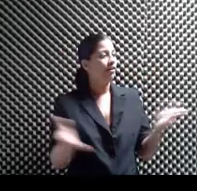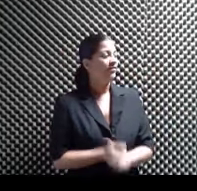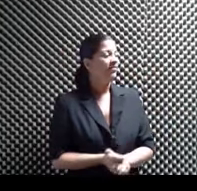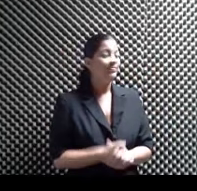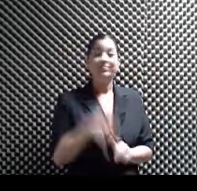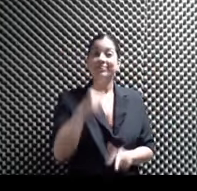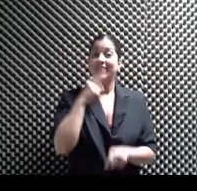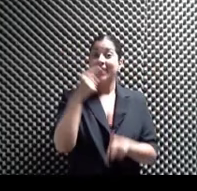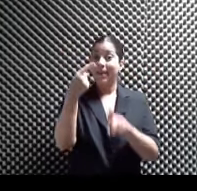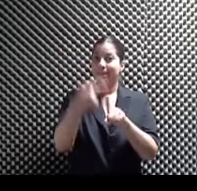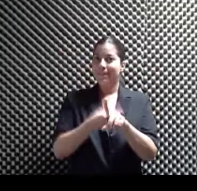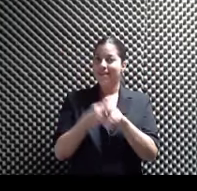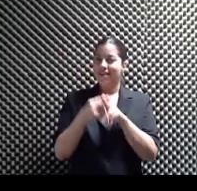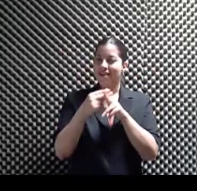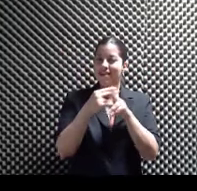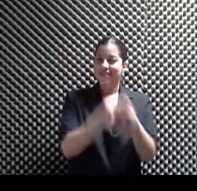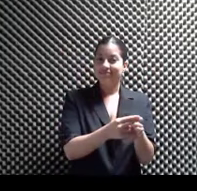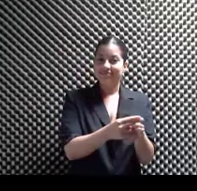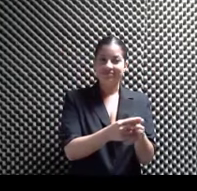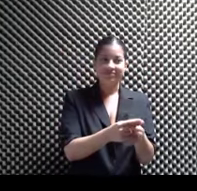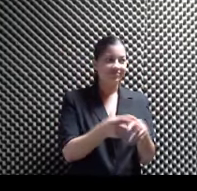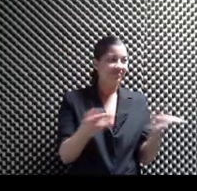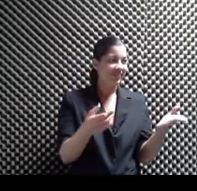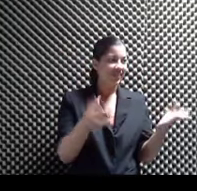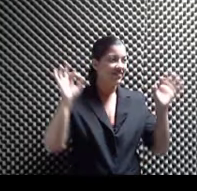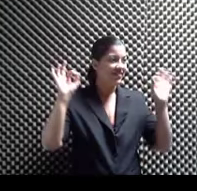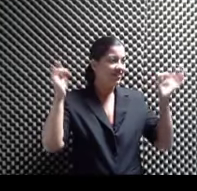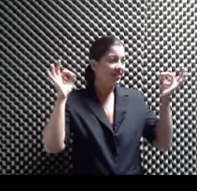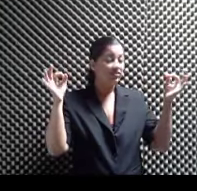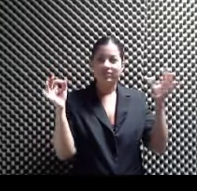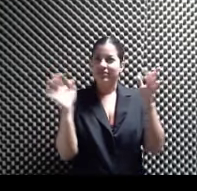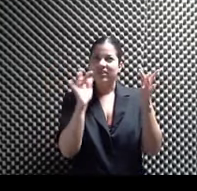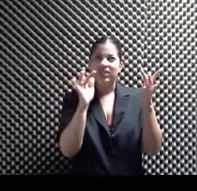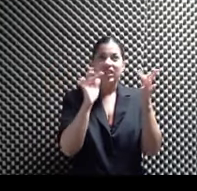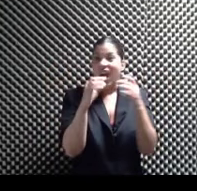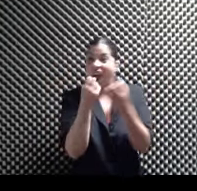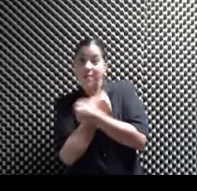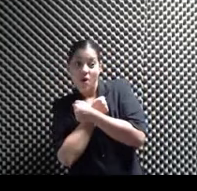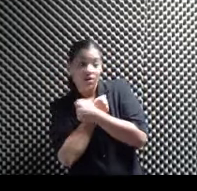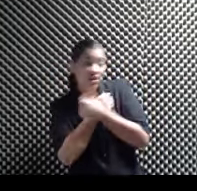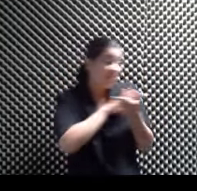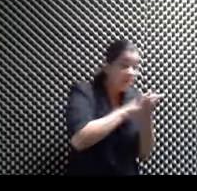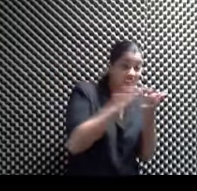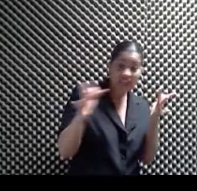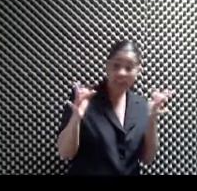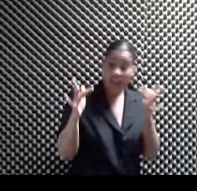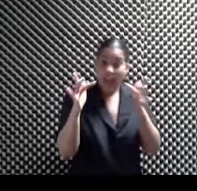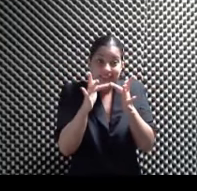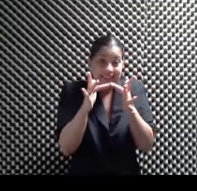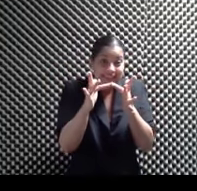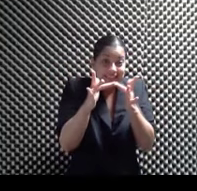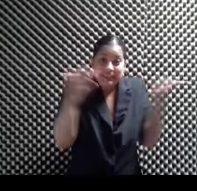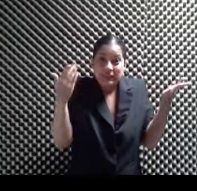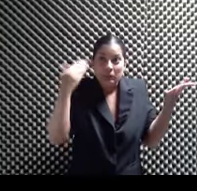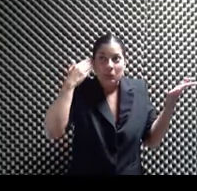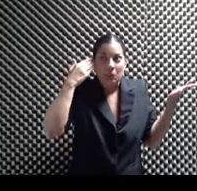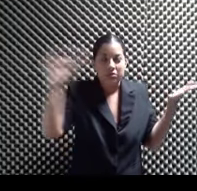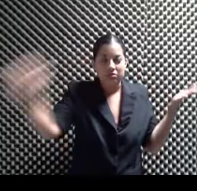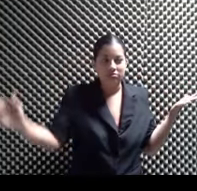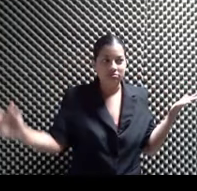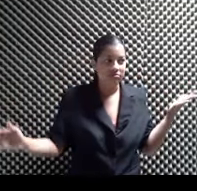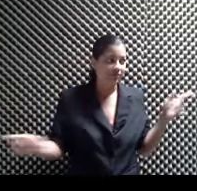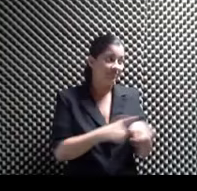este mes Fue nombrado De esta manera Ya que en febrero ¿Cuál es la conexión Entre la limpieza Y el amor? No sé No, esa parte No sabemos Este mes Fue